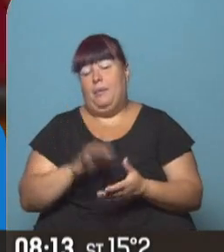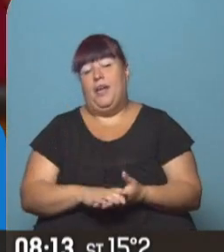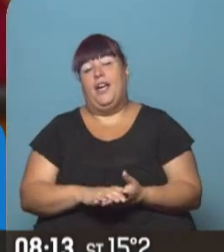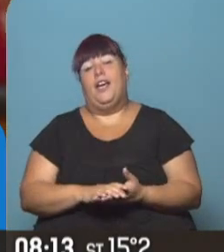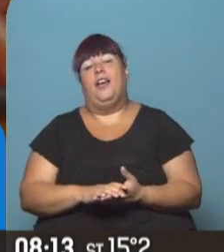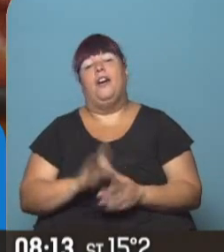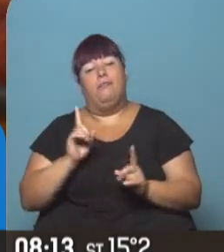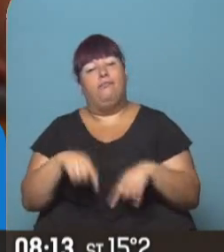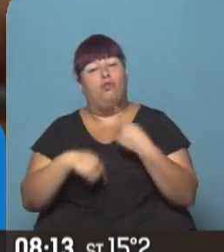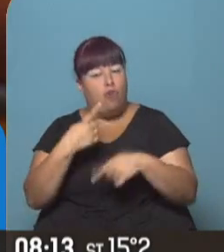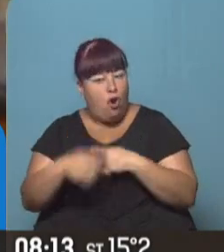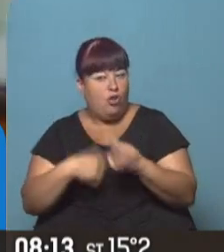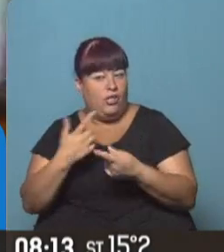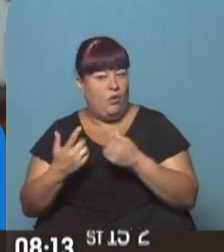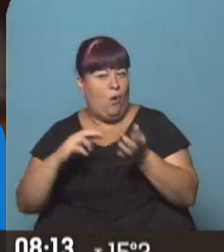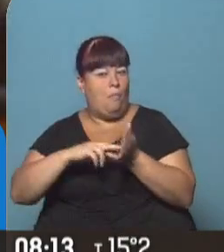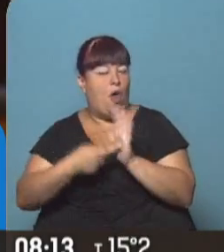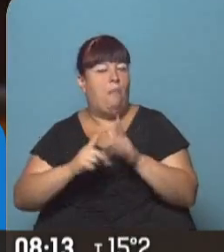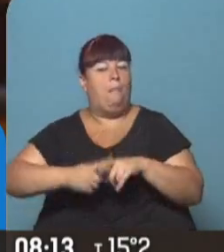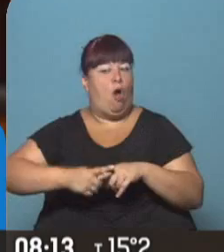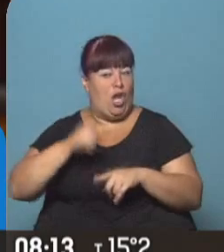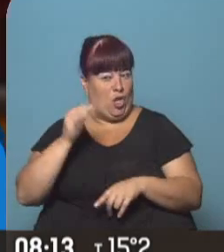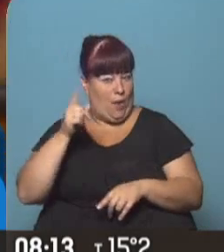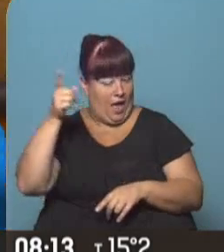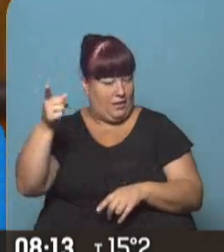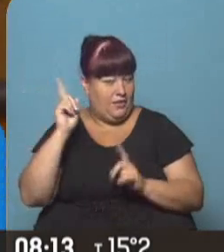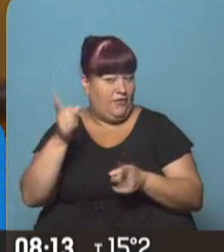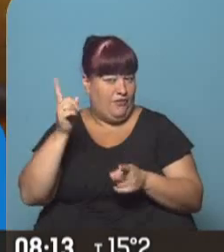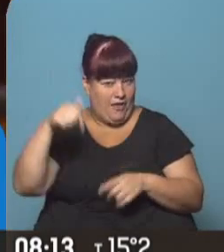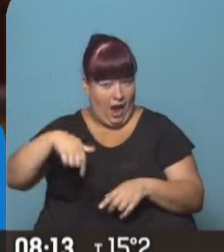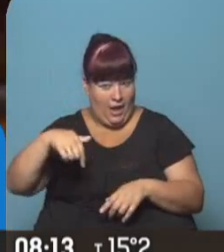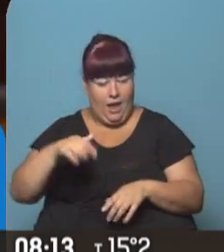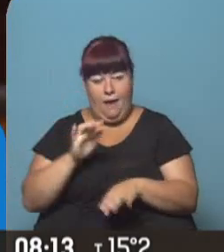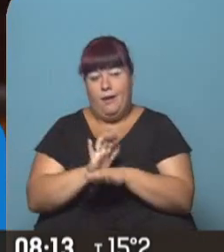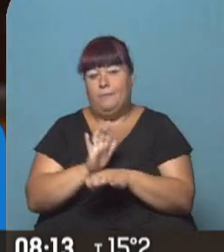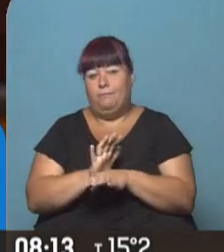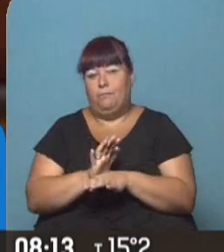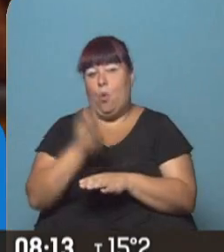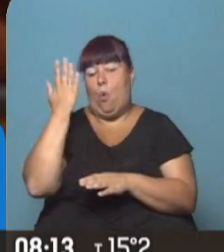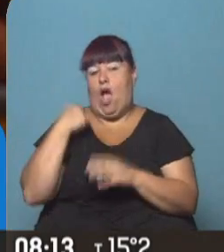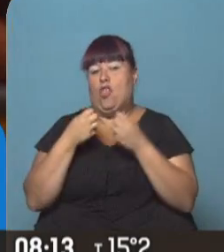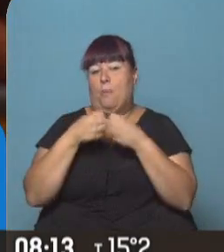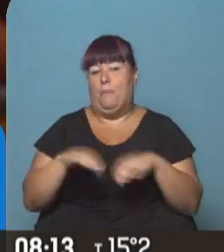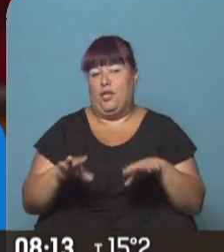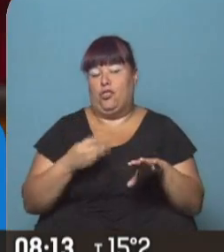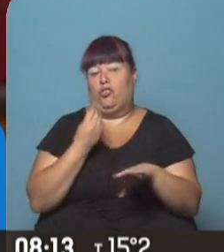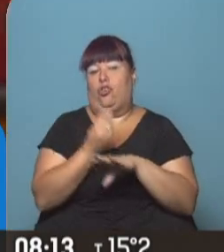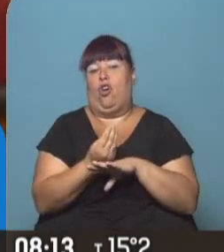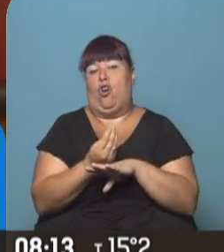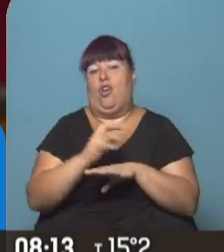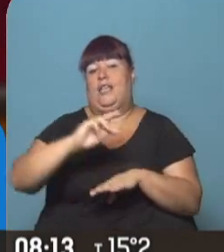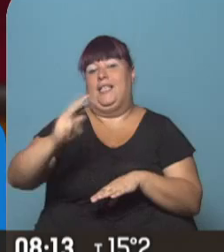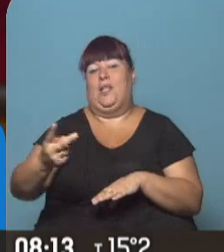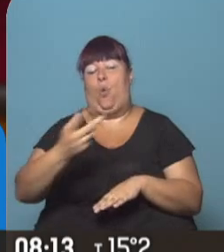la continuidad de esta inestabilidad política que Brasil está viviendo prácticamente desde el inicio del